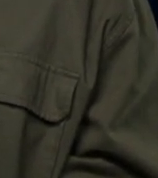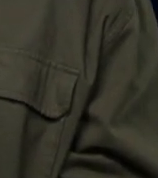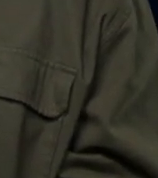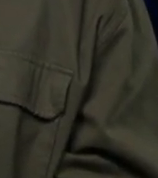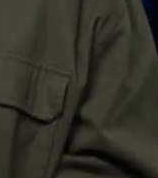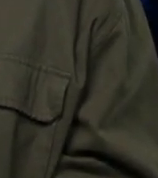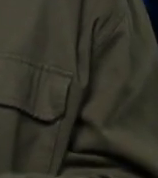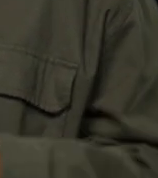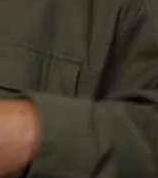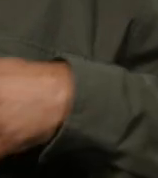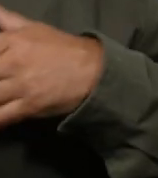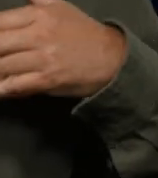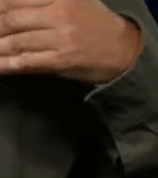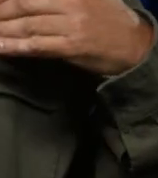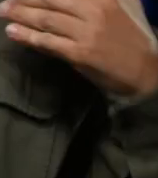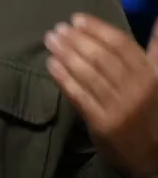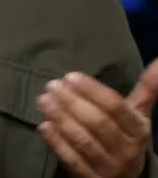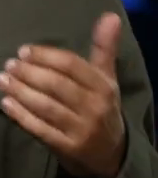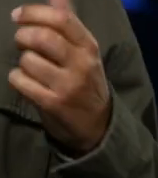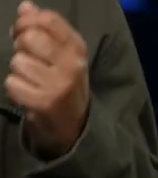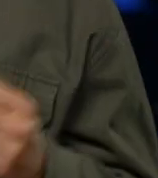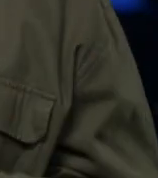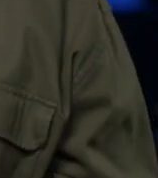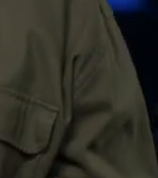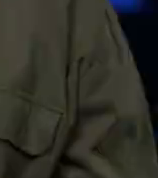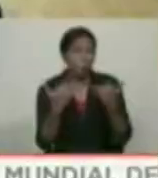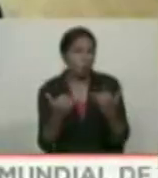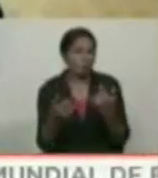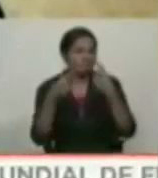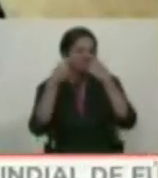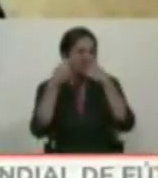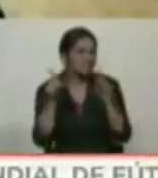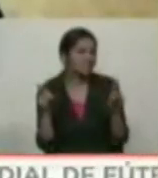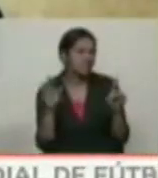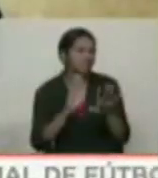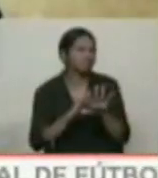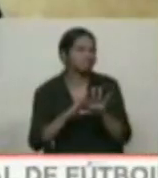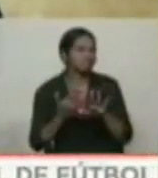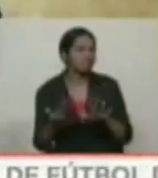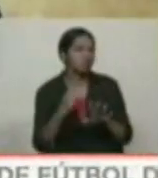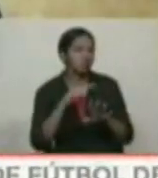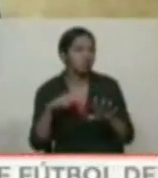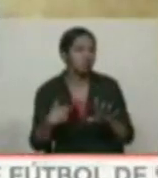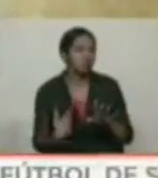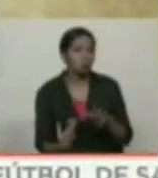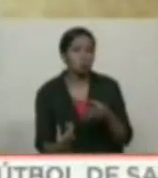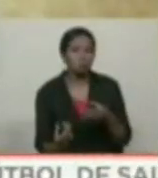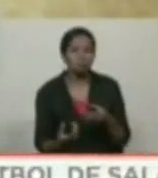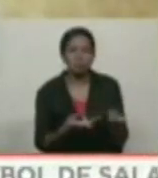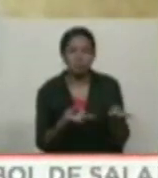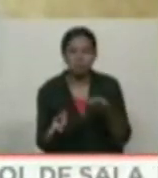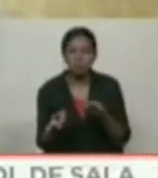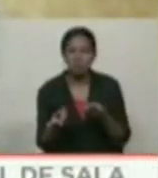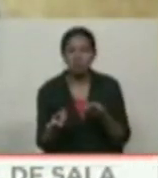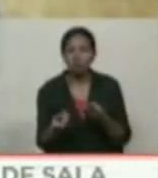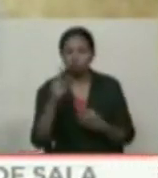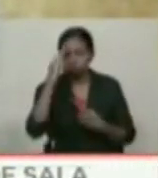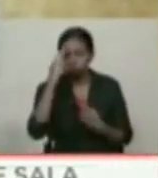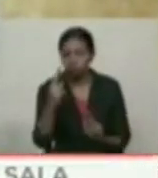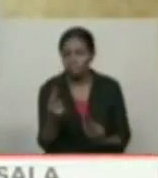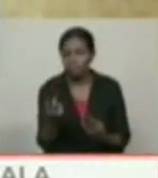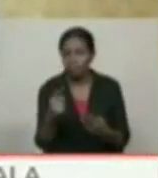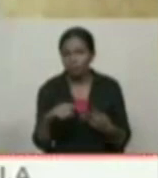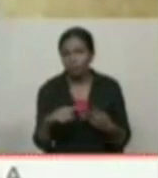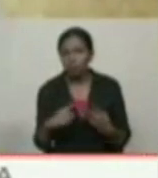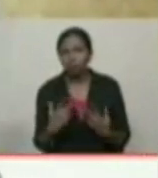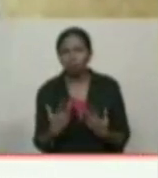de la crisis eléctrica un suministro de agua que sufre venezuela podemos decirles que hemos sido recibidos con el mayor respeto con el mayor